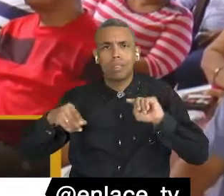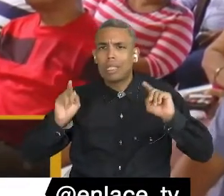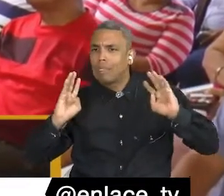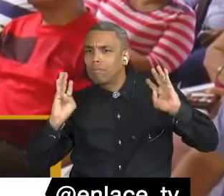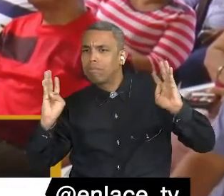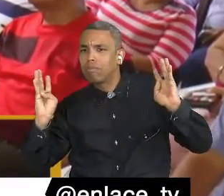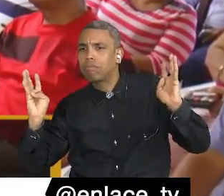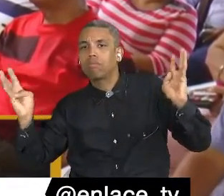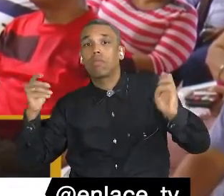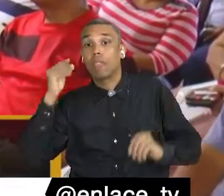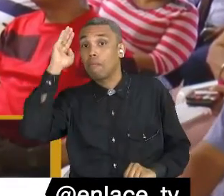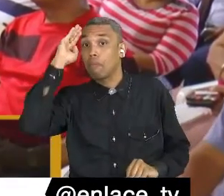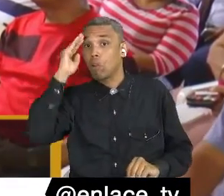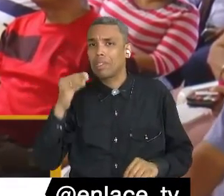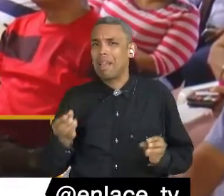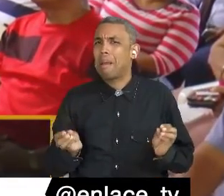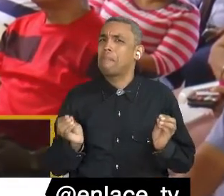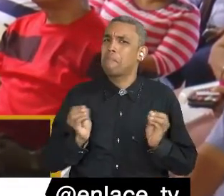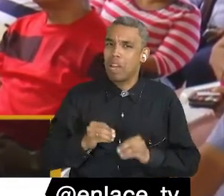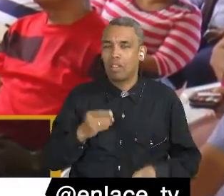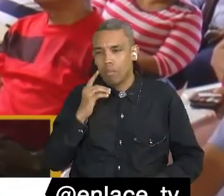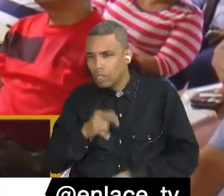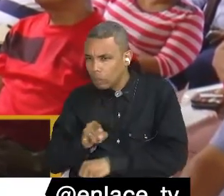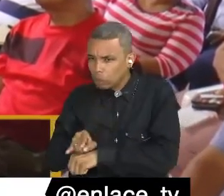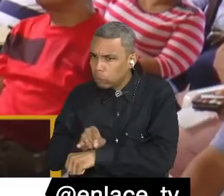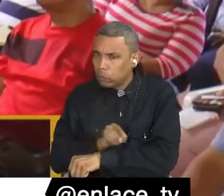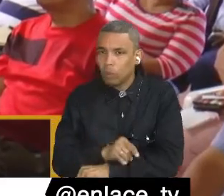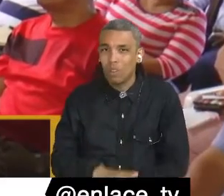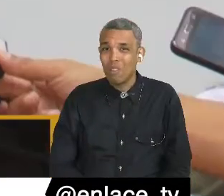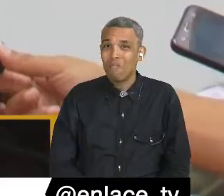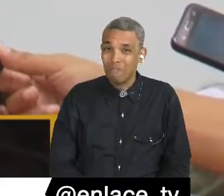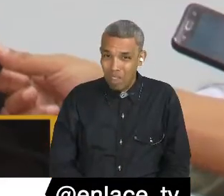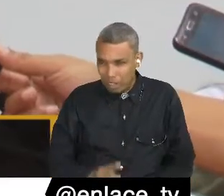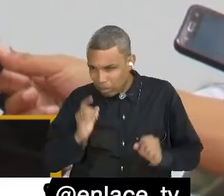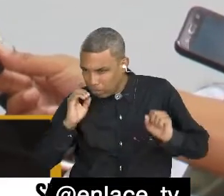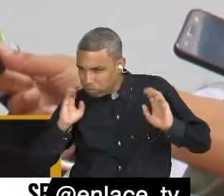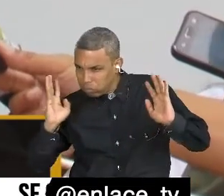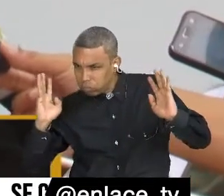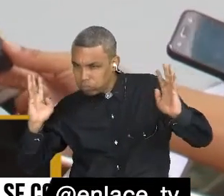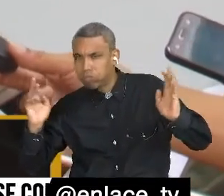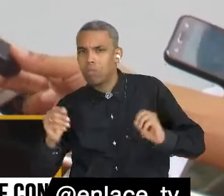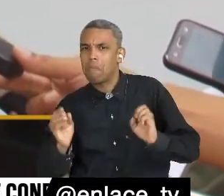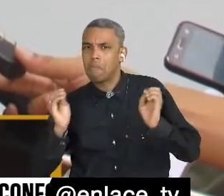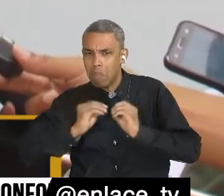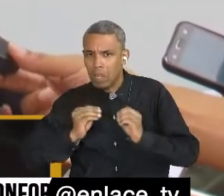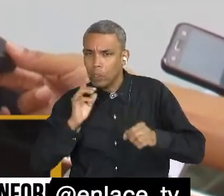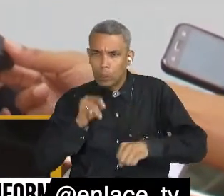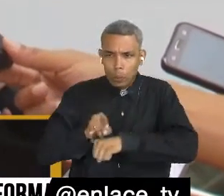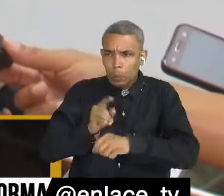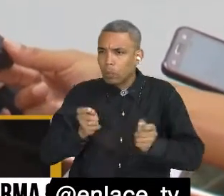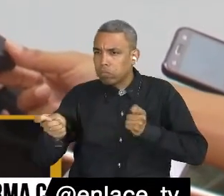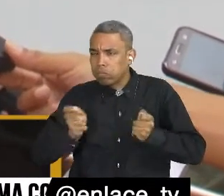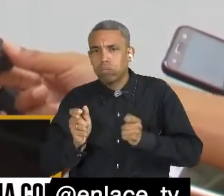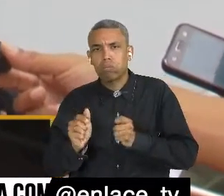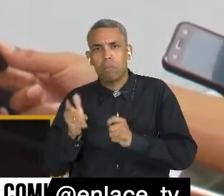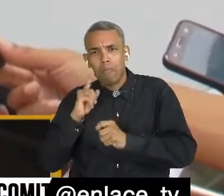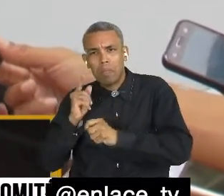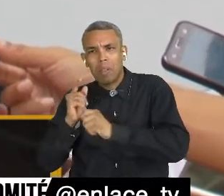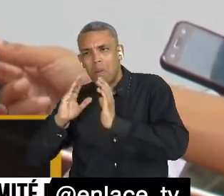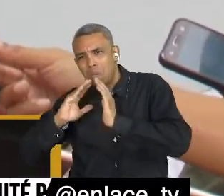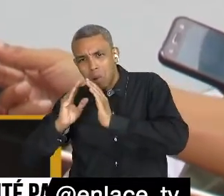seguridad en Barranca Bermeja, por eso vemos puestos de control, por eso vemos registros y allanamientos, por eso también salen a recepcionar información,